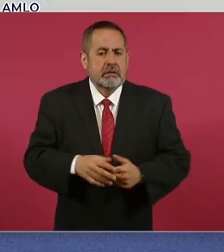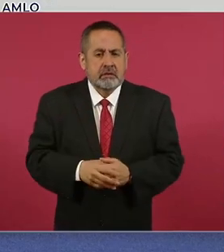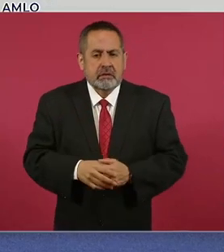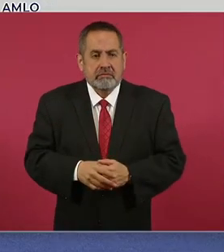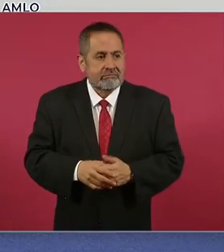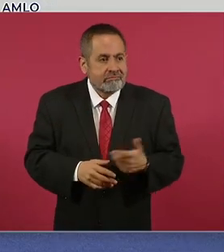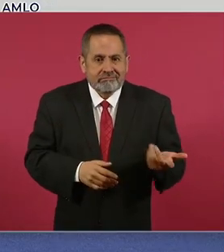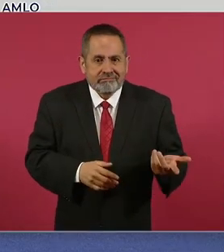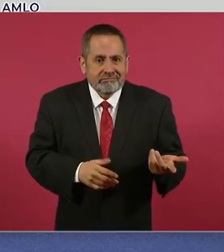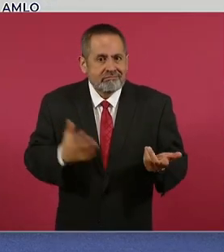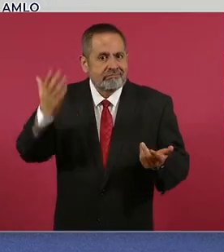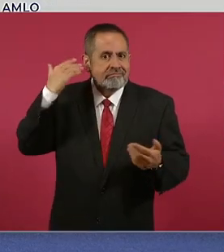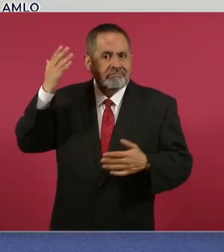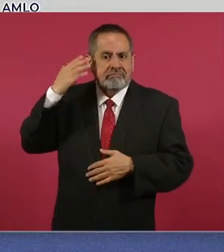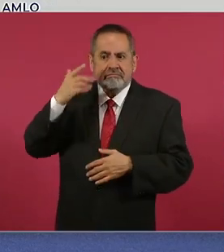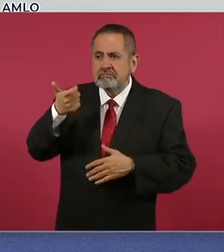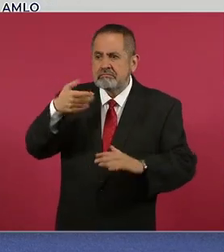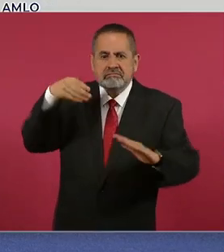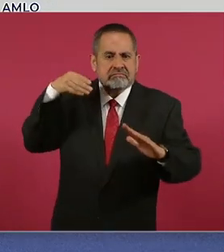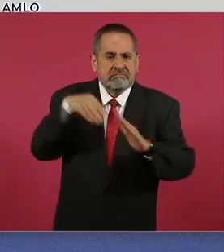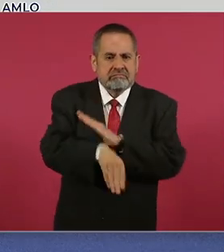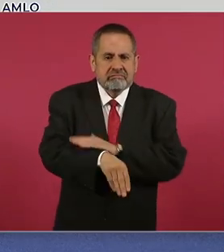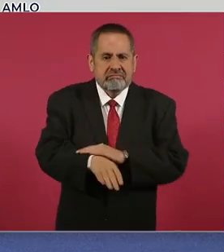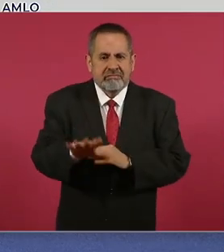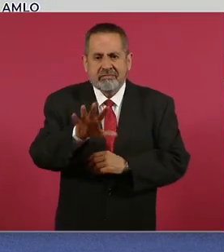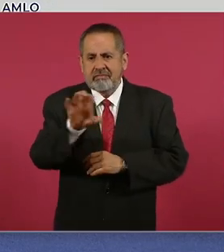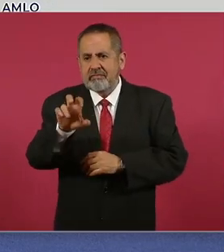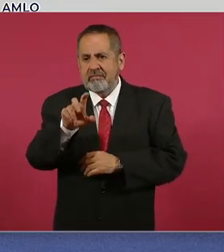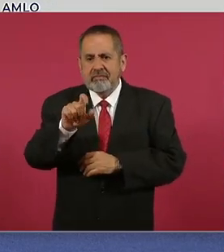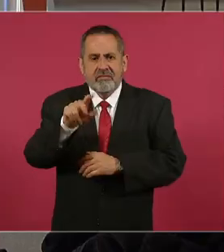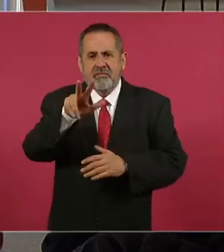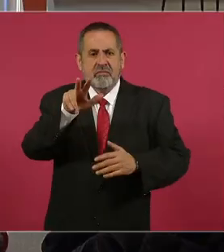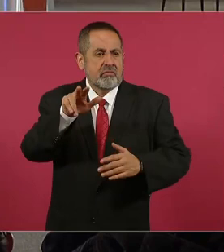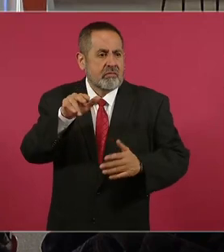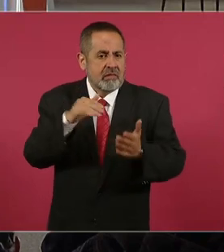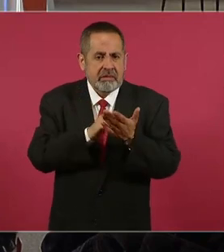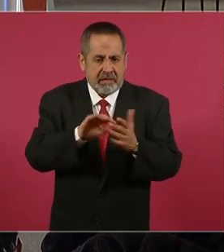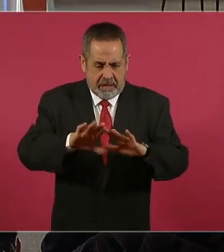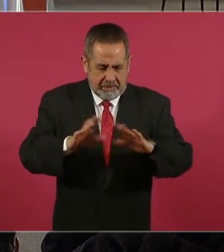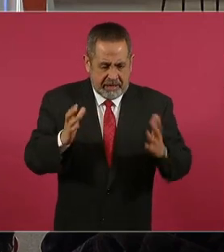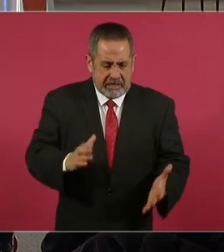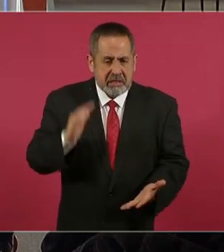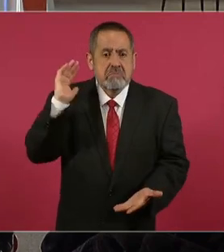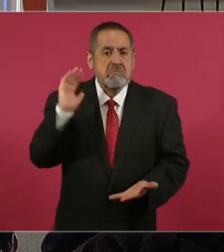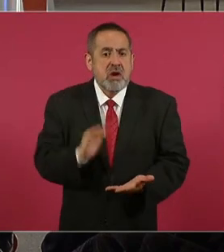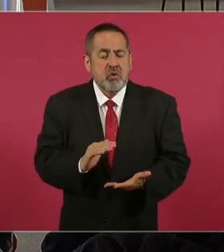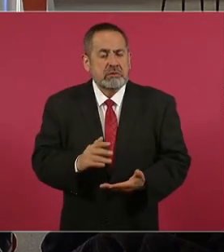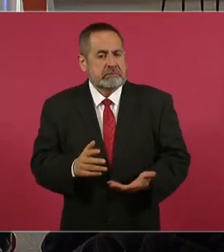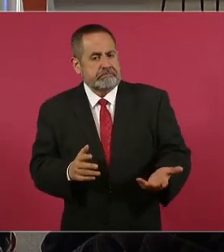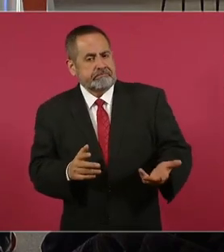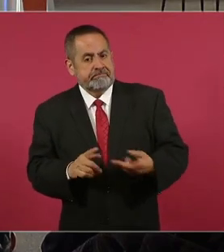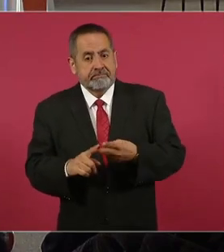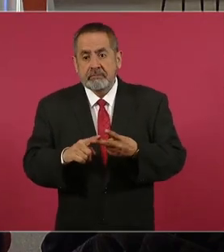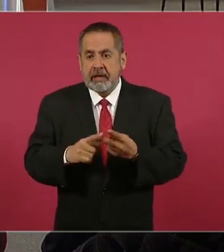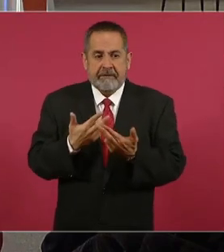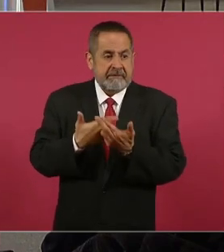la producción 528 mil barriles. Se les cayeron las